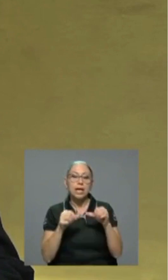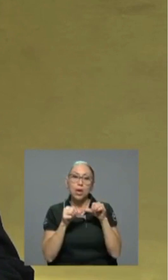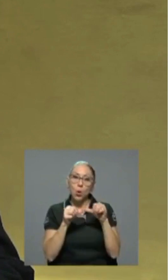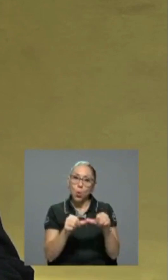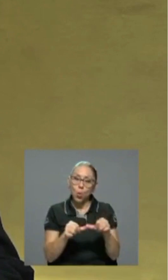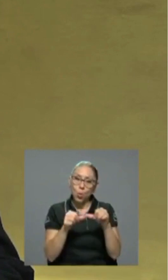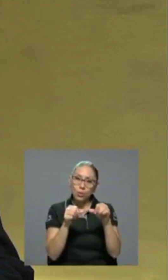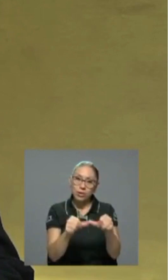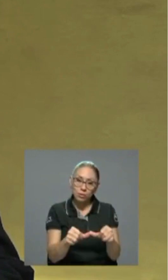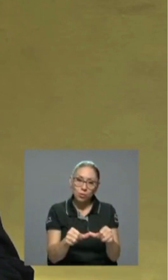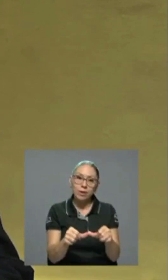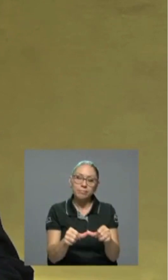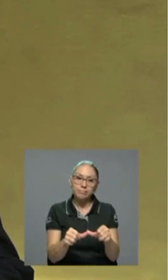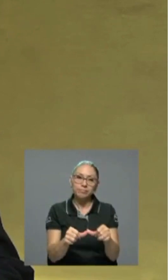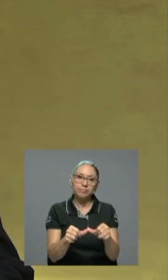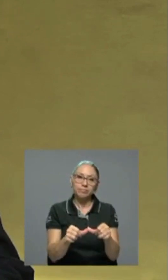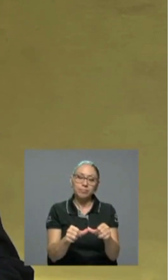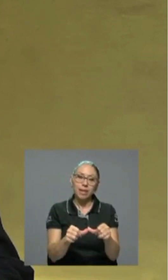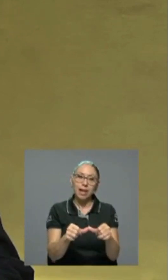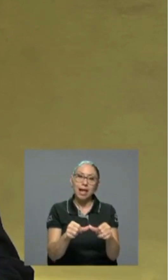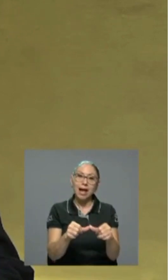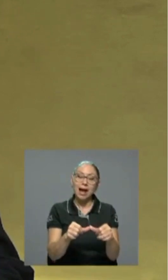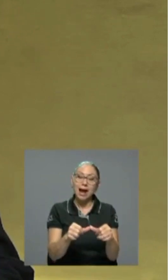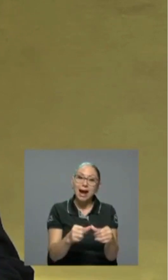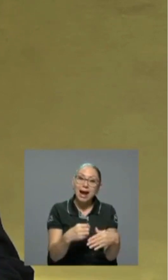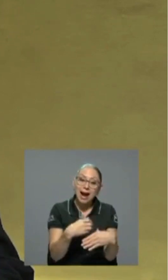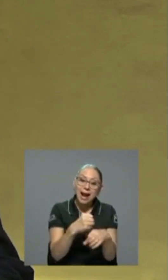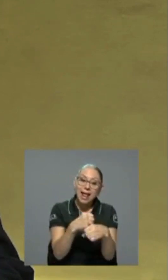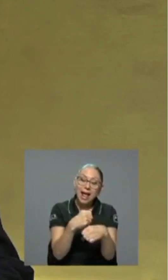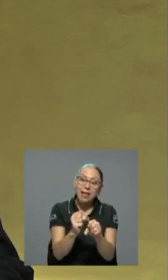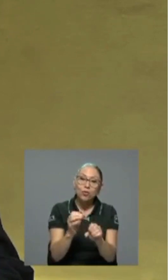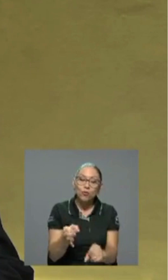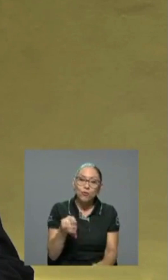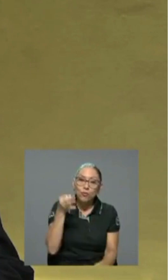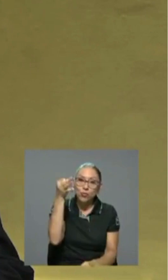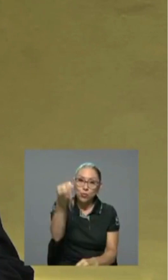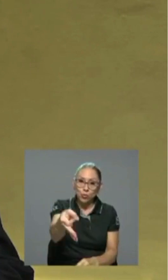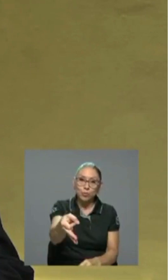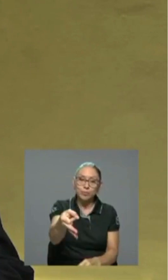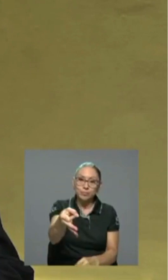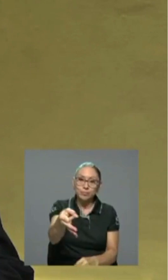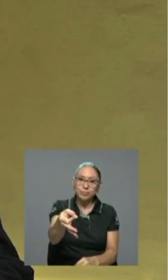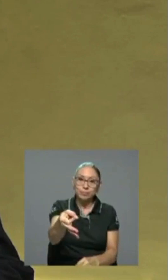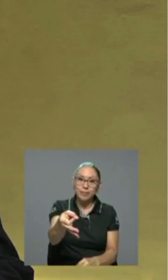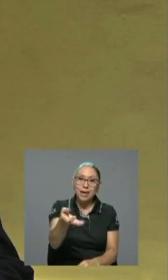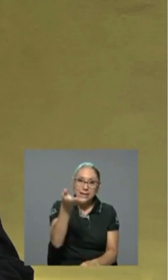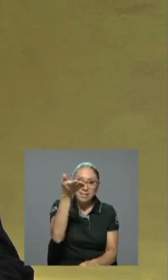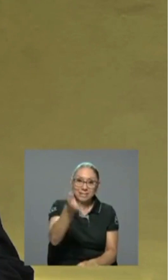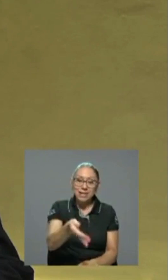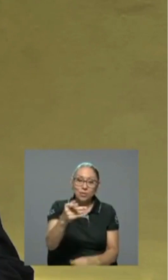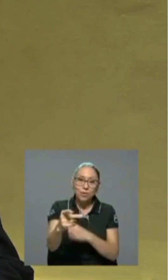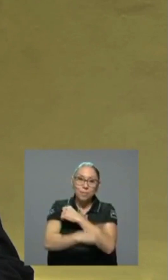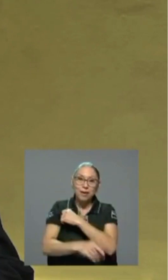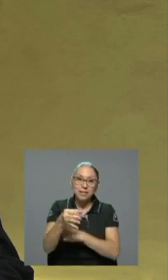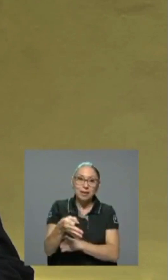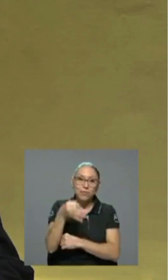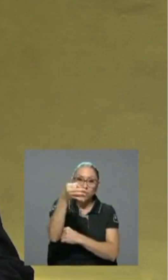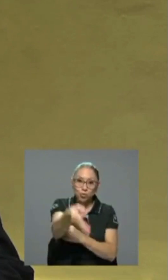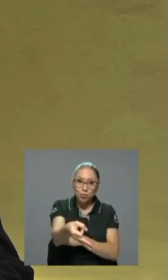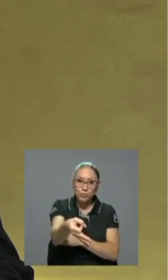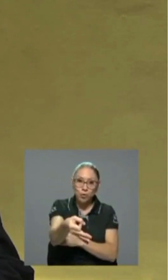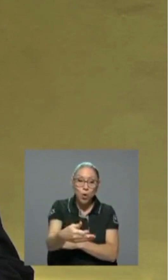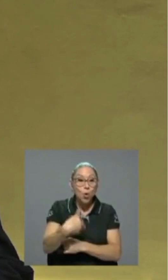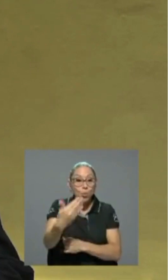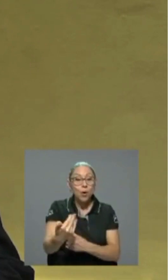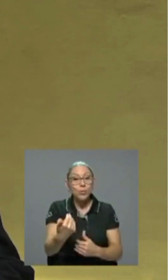continúa creando futuro y siendo el país del futuro, que cuando tiene problemas